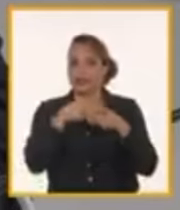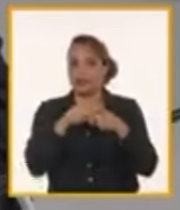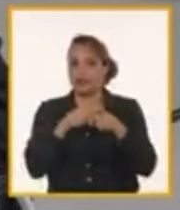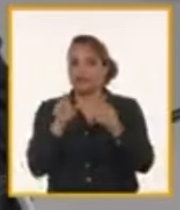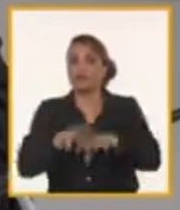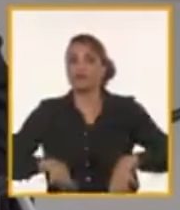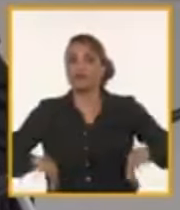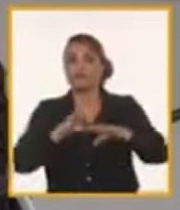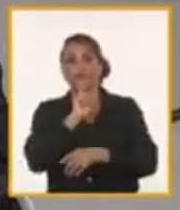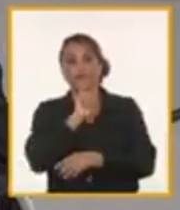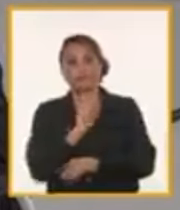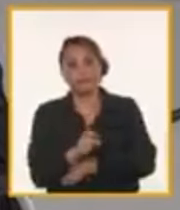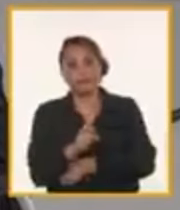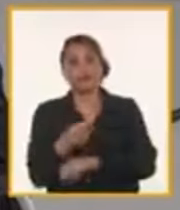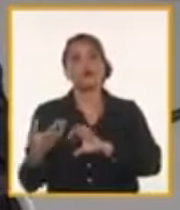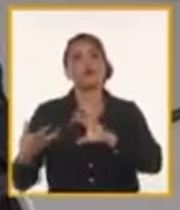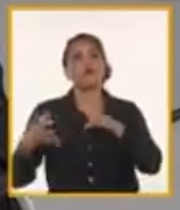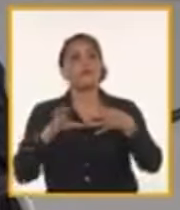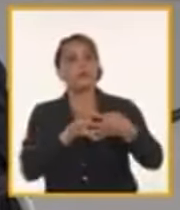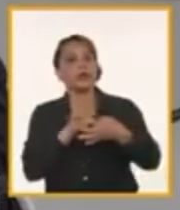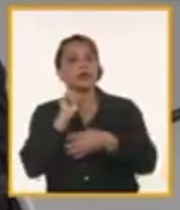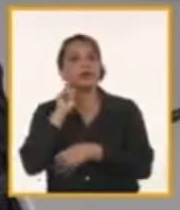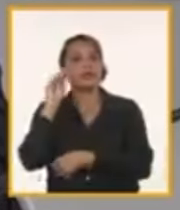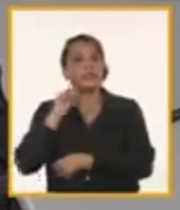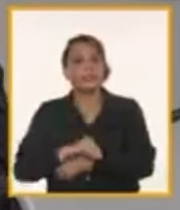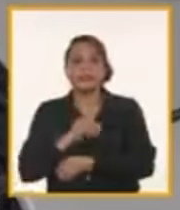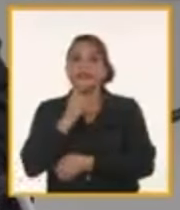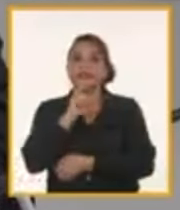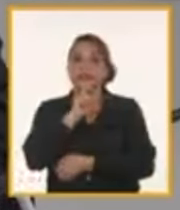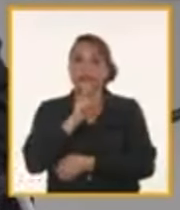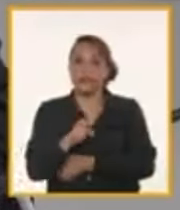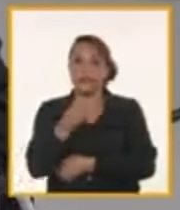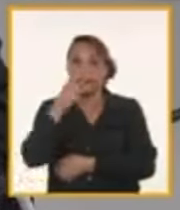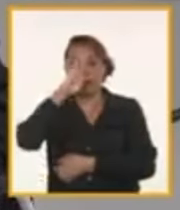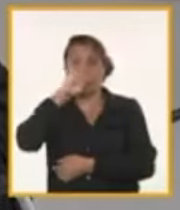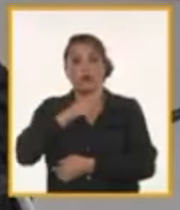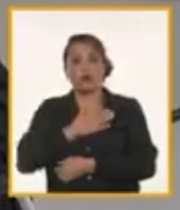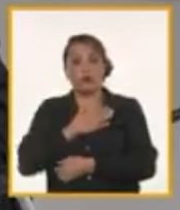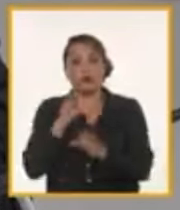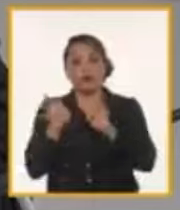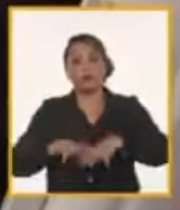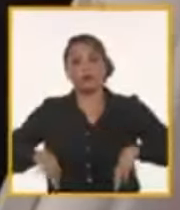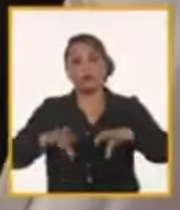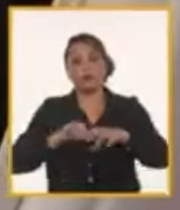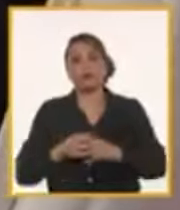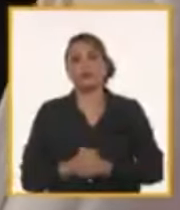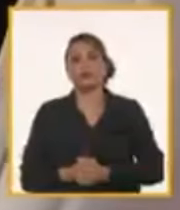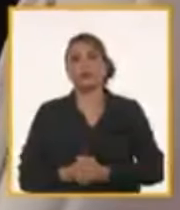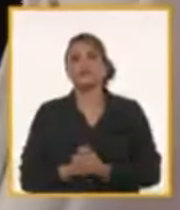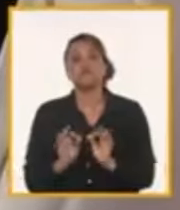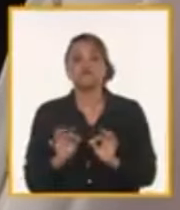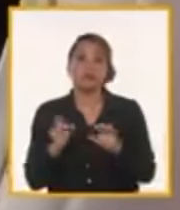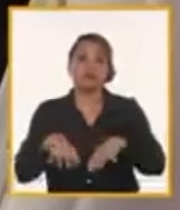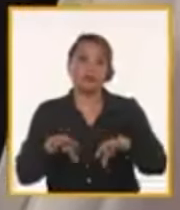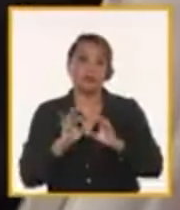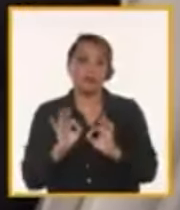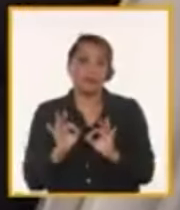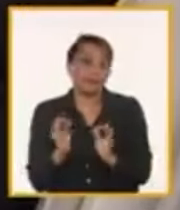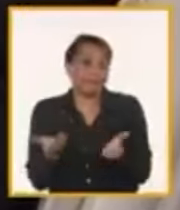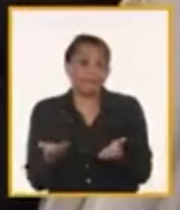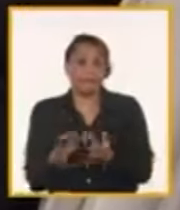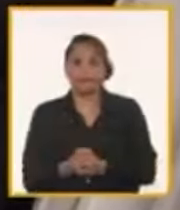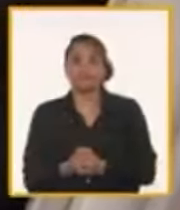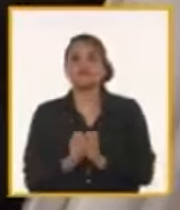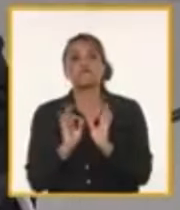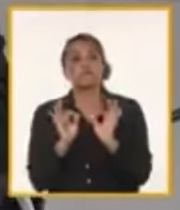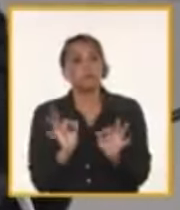contexto muy complejo des punto de vista material estamos en Cuba estamos transformaciónes tiene que ver también con esa con esa situación compleja efectivamente tiene